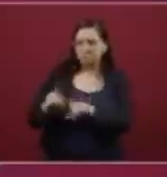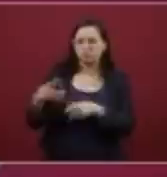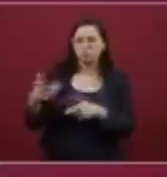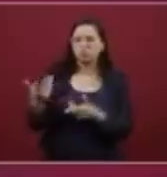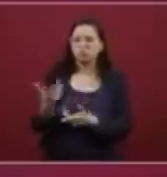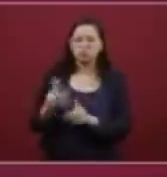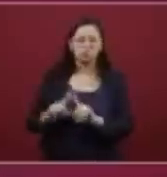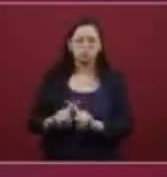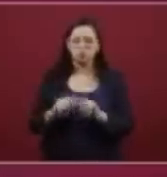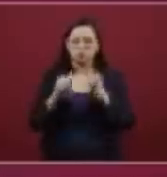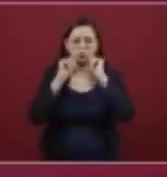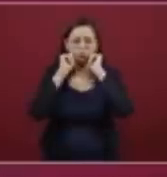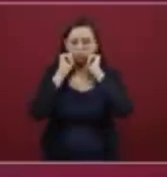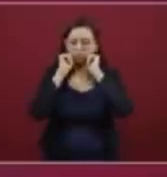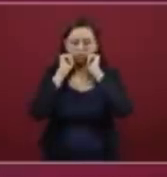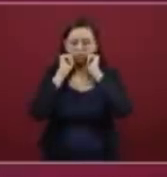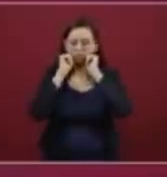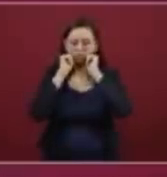aquí